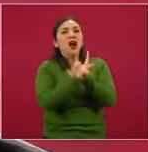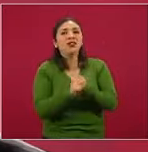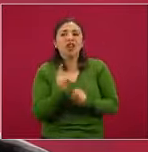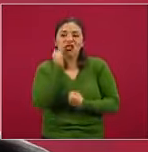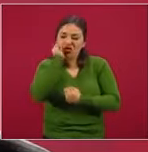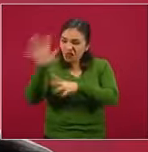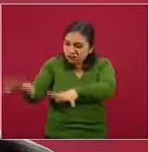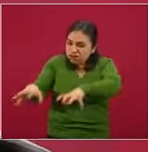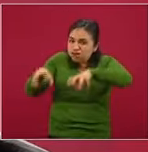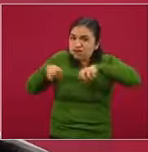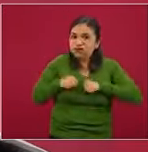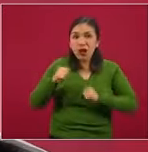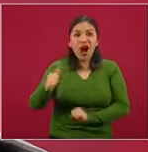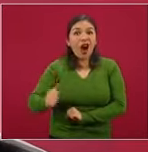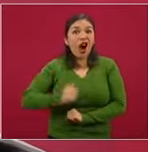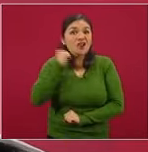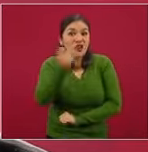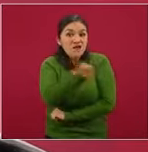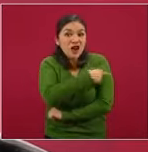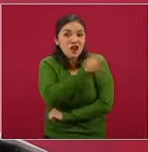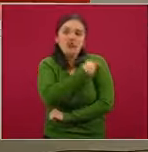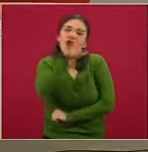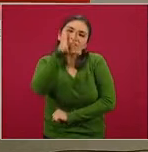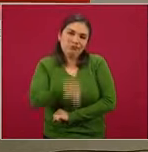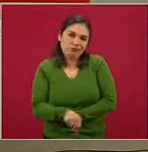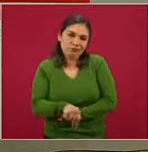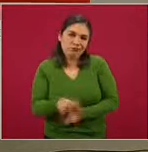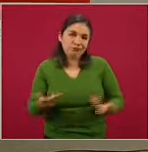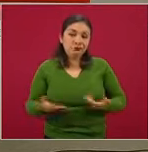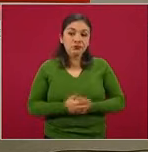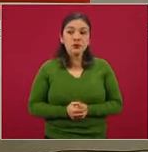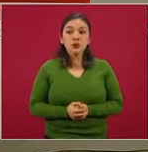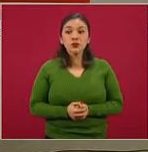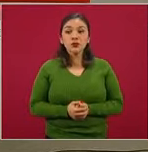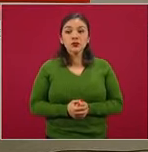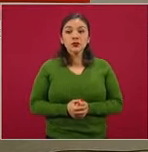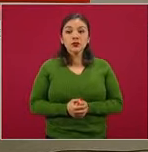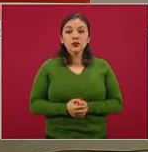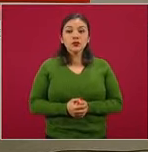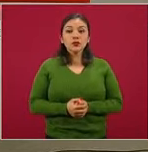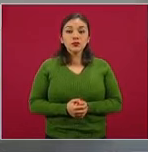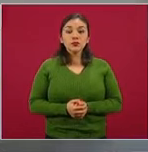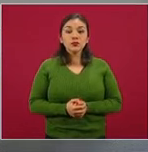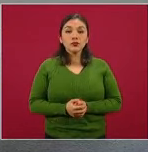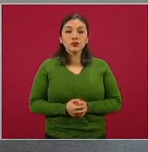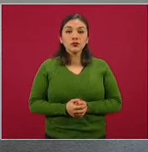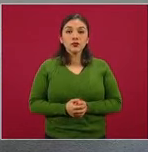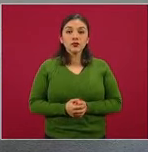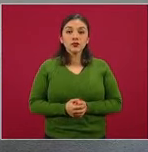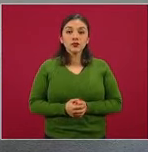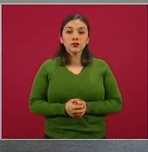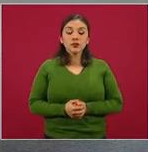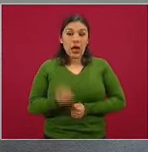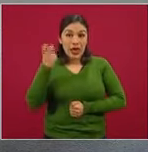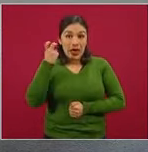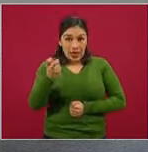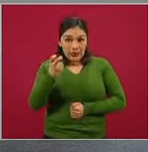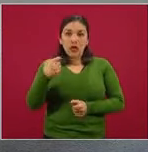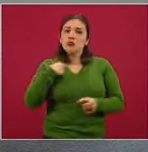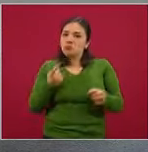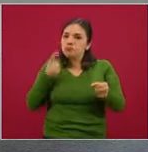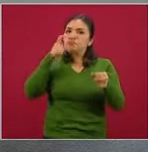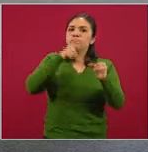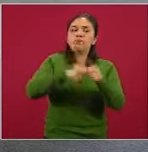de los insumos y en particular de la vacuna o de las posibles vacunas. Y este mecanismo nos adherimos